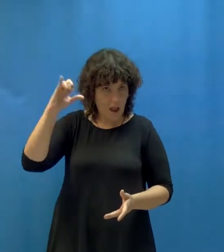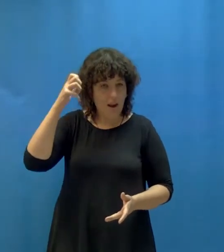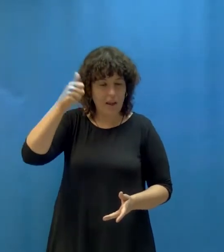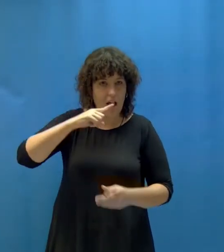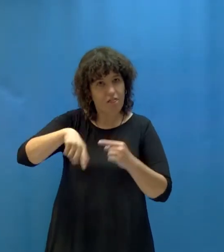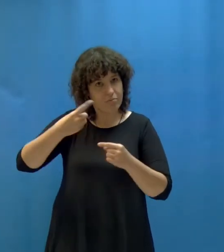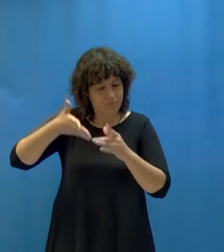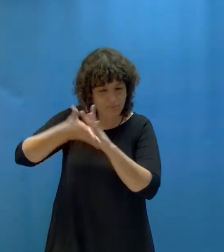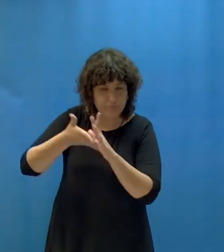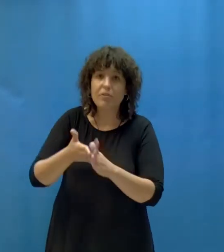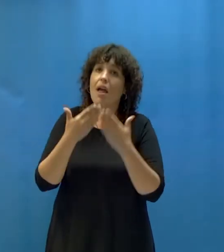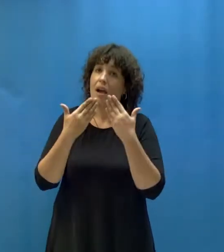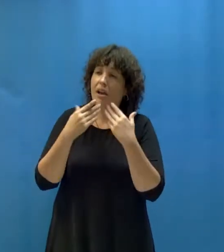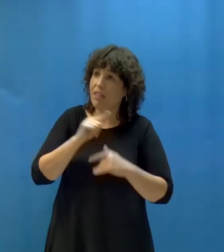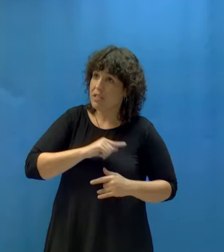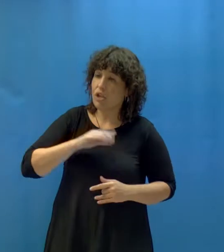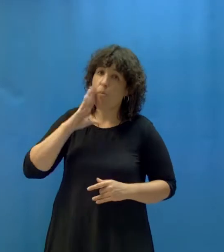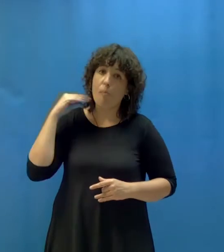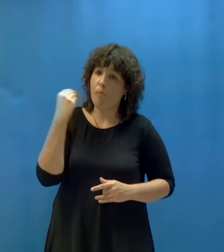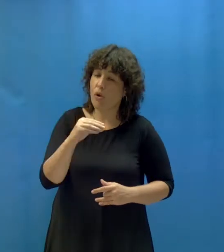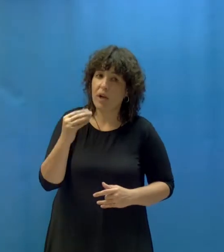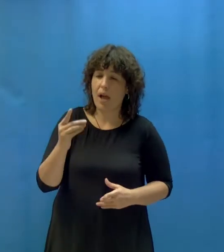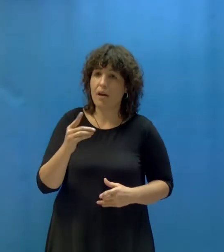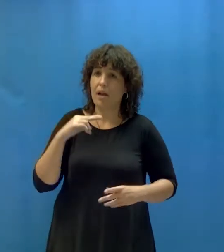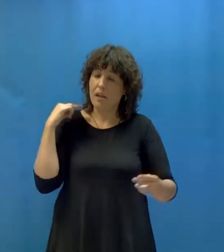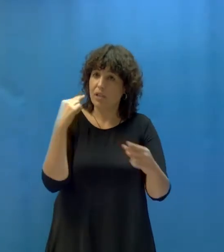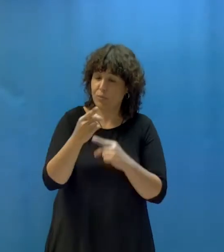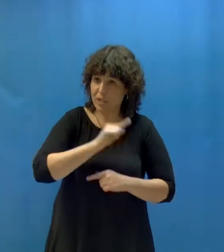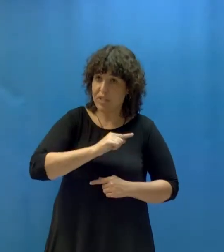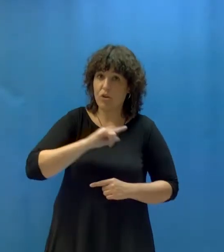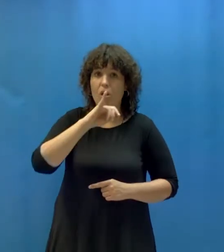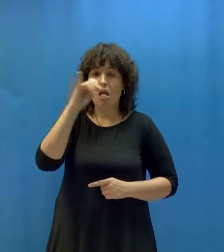Gràcies, senyor Porcar. Per a rèplica, senyor Zamora.